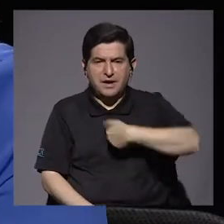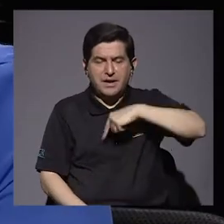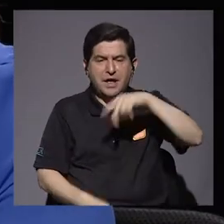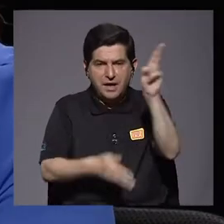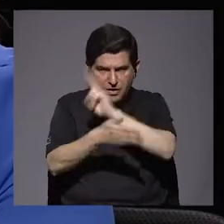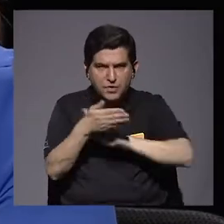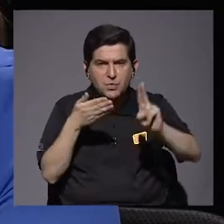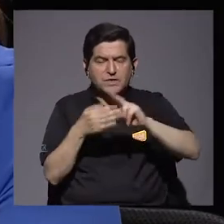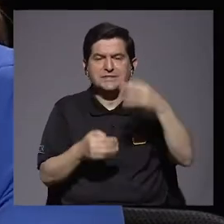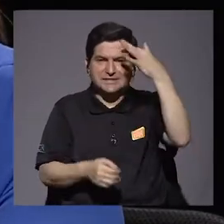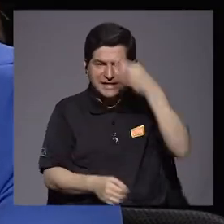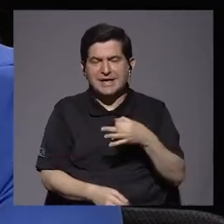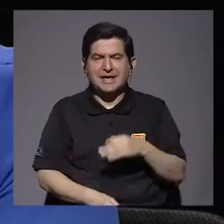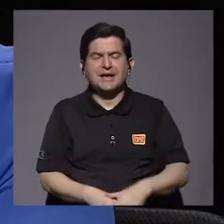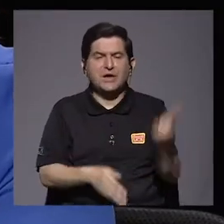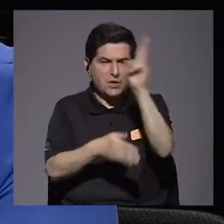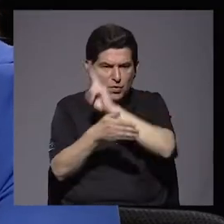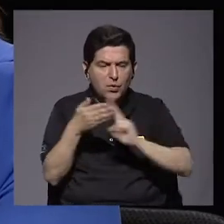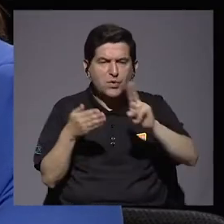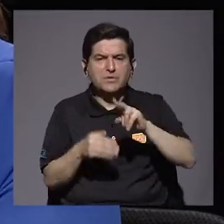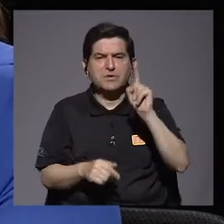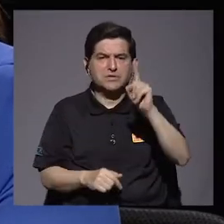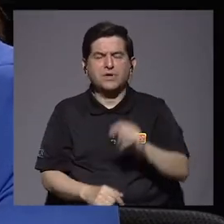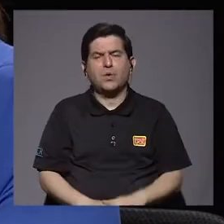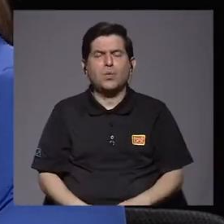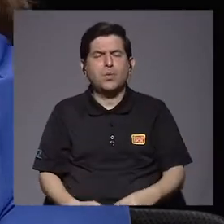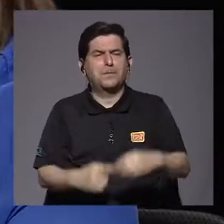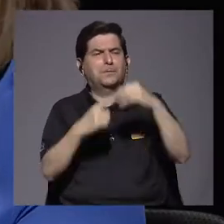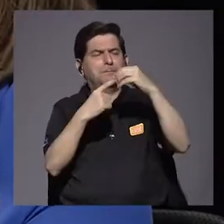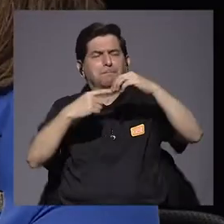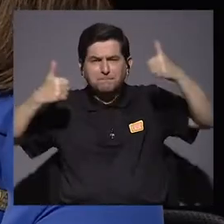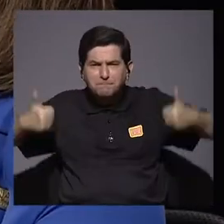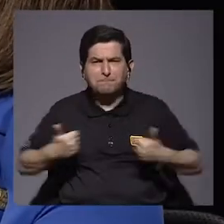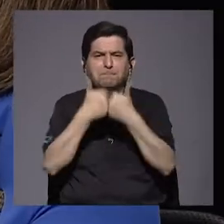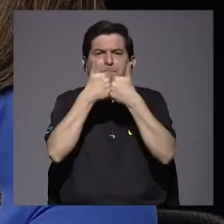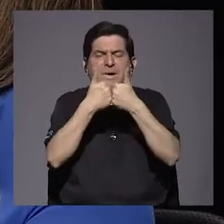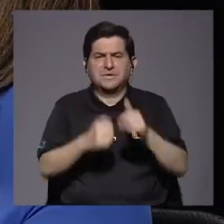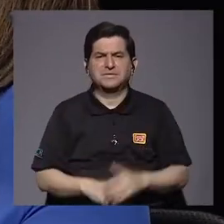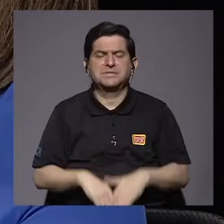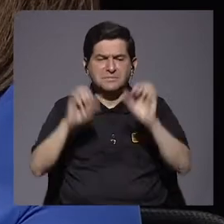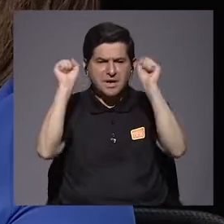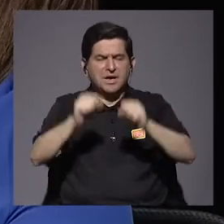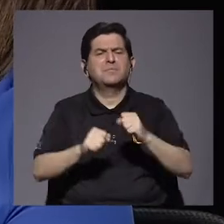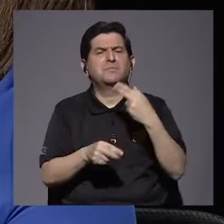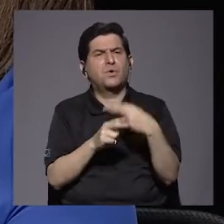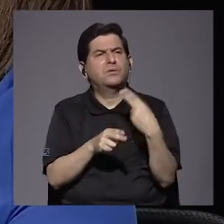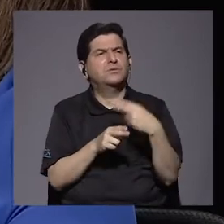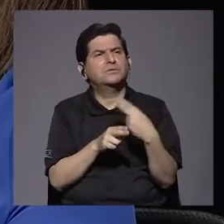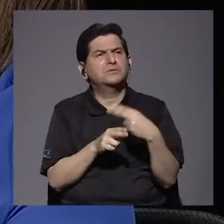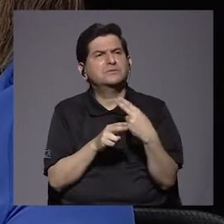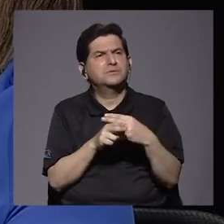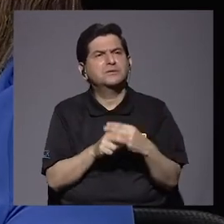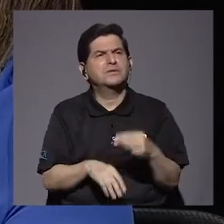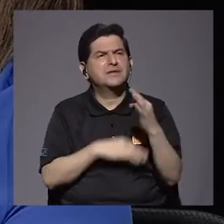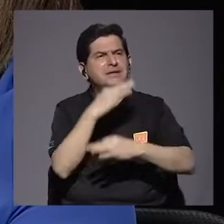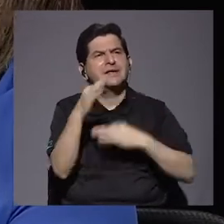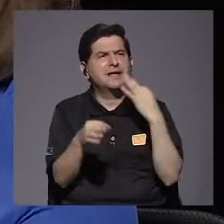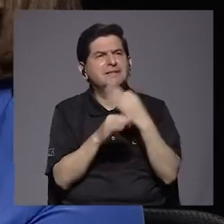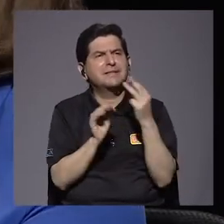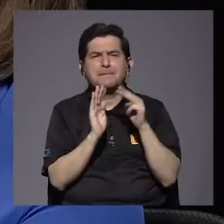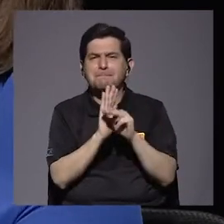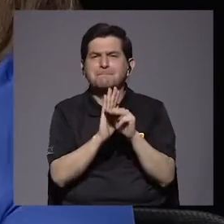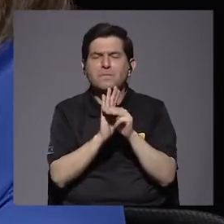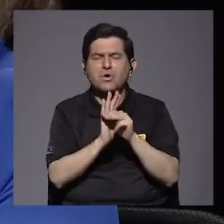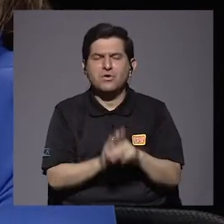nuestra universidad, y creo que esta universidad, uno de los mayores desafíos es lo que se podría denominar como una especie